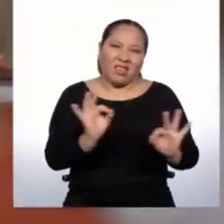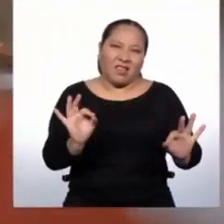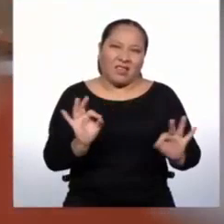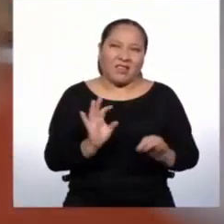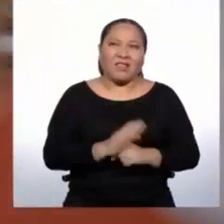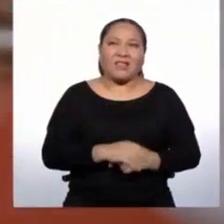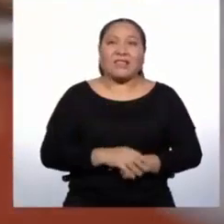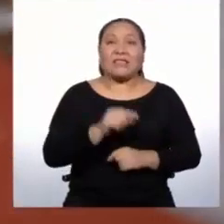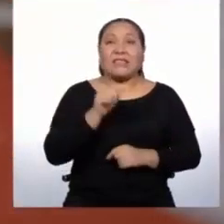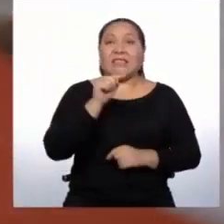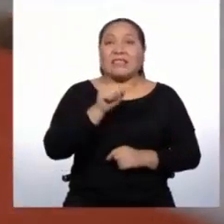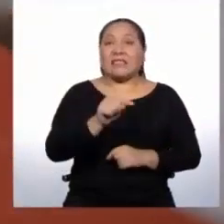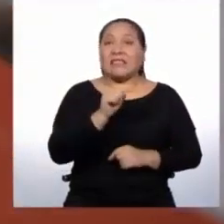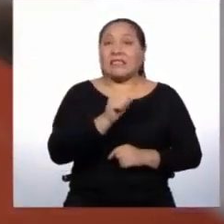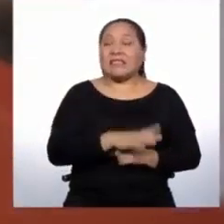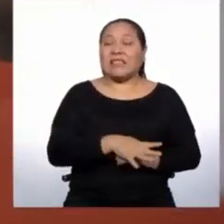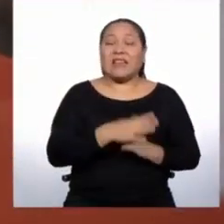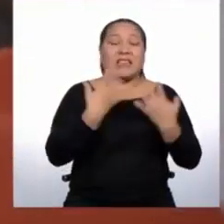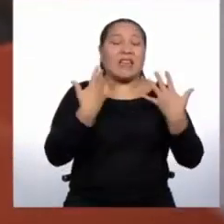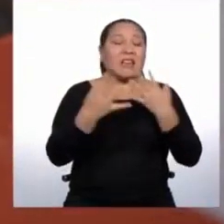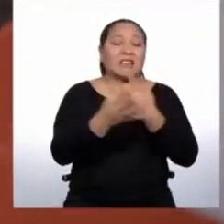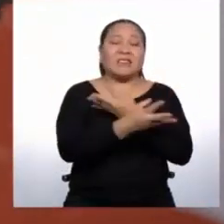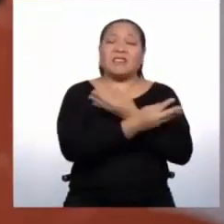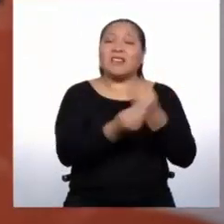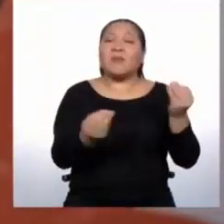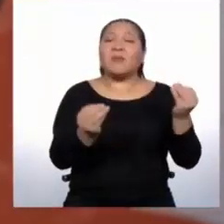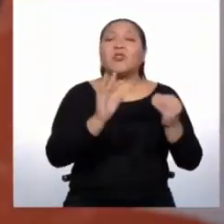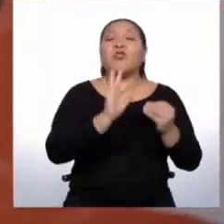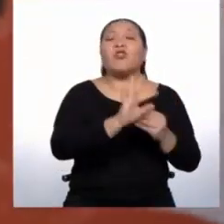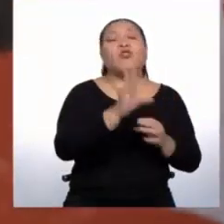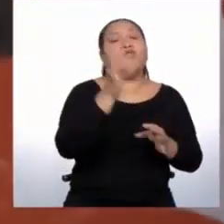la poca que trajo al mundo.